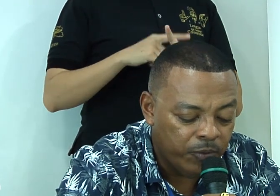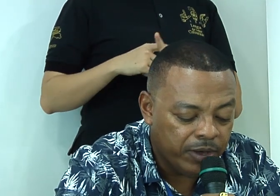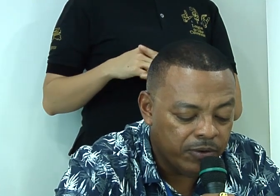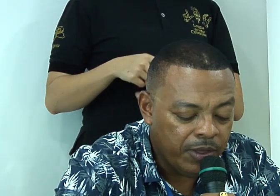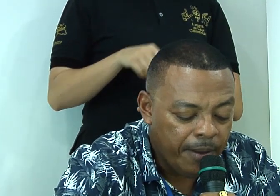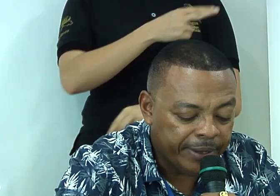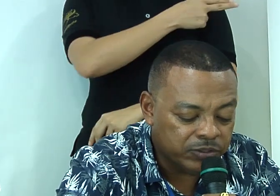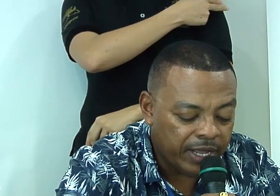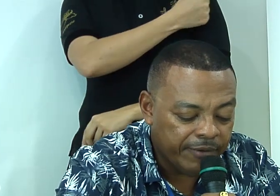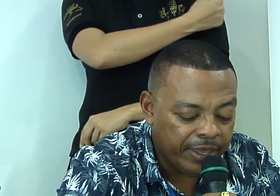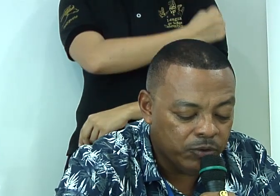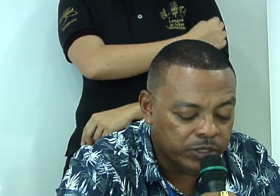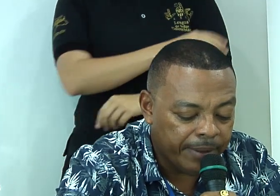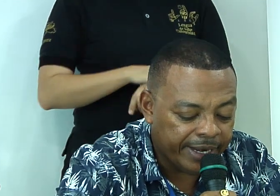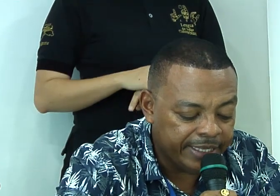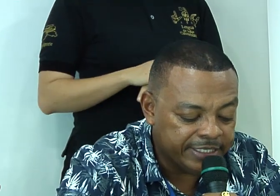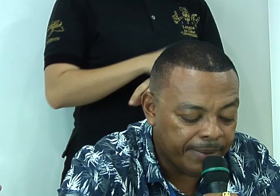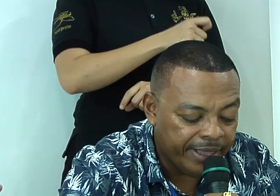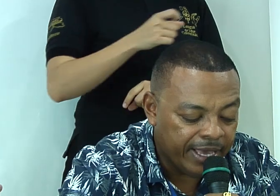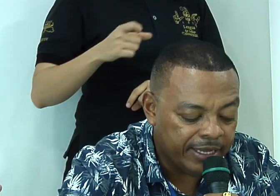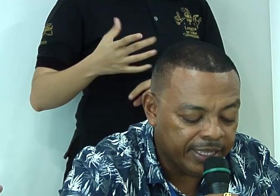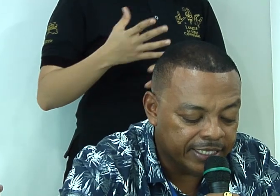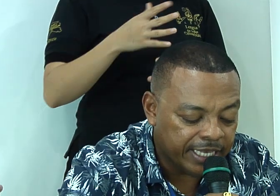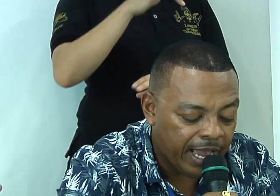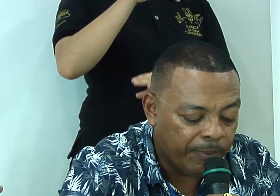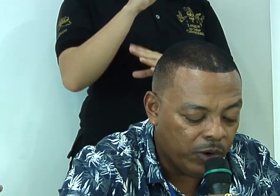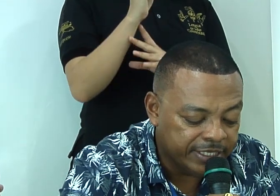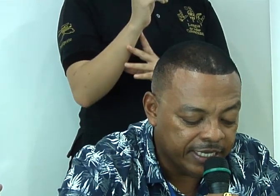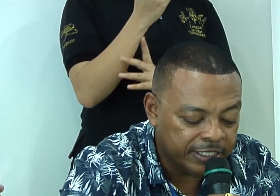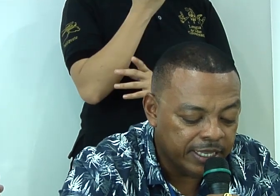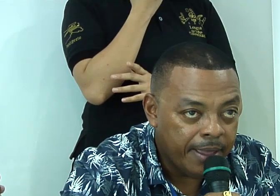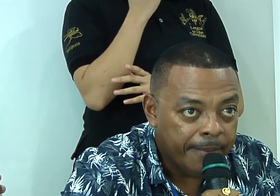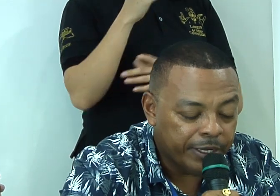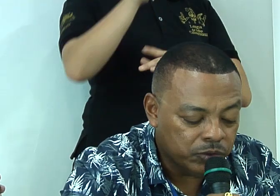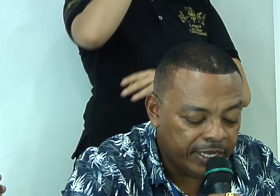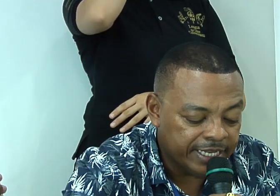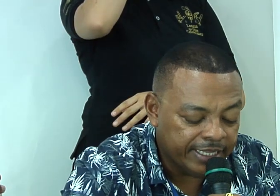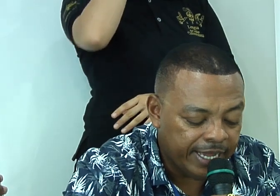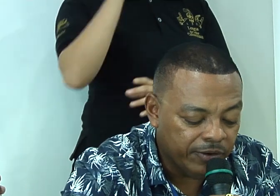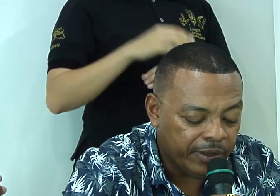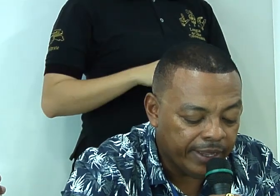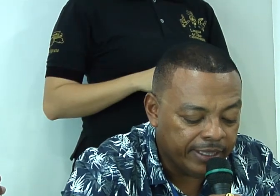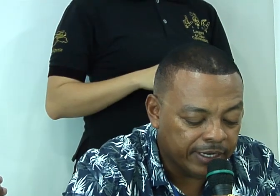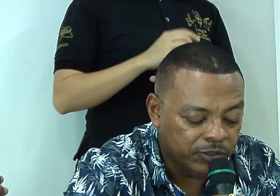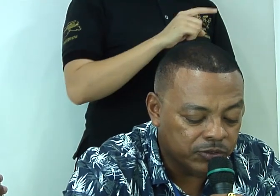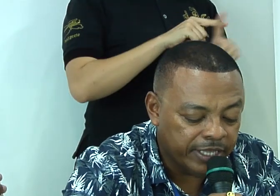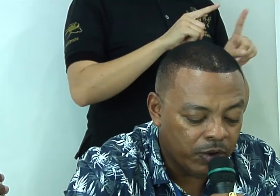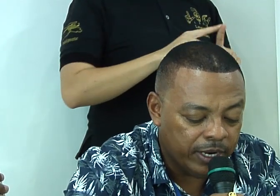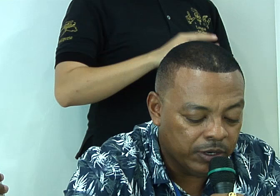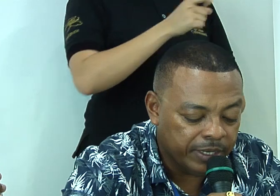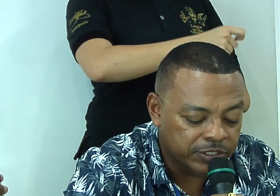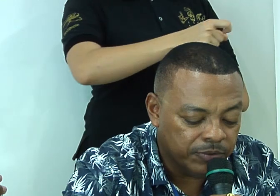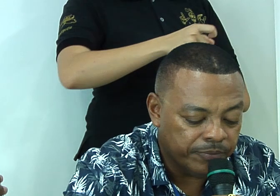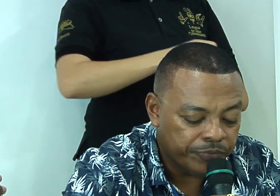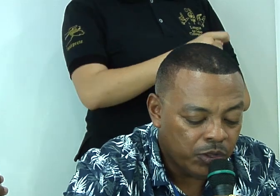Ministerio Público, personal y vehículos de emergencia médica, dígase ambulancias, personal sanitario, entre otros de